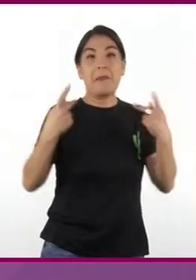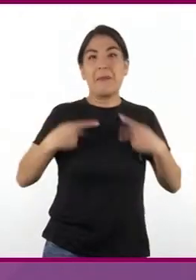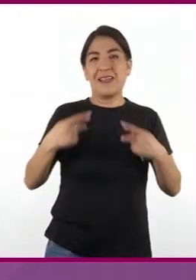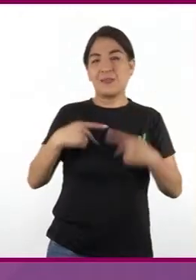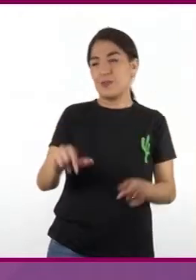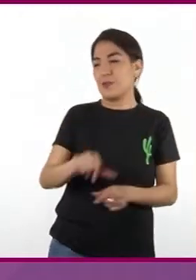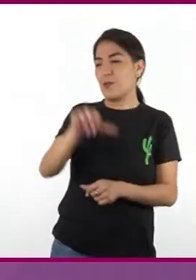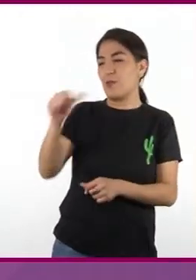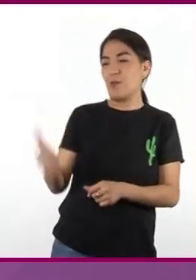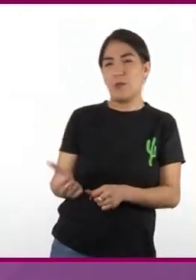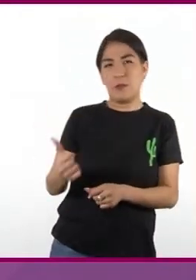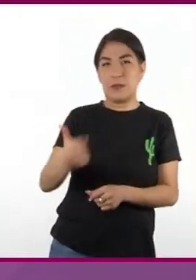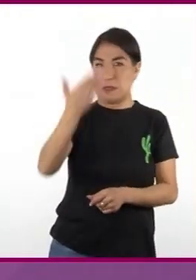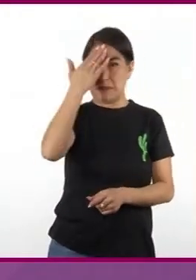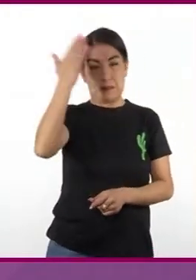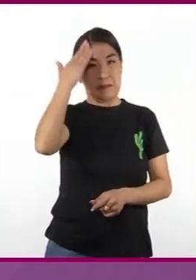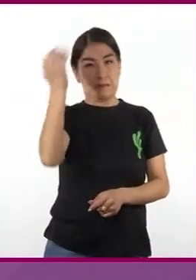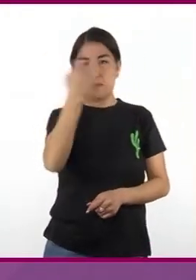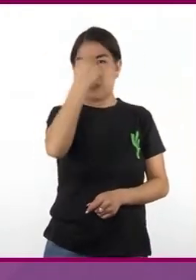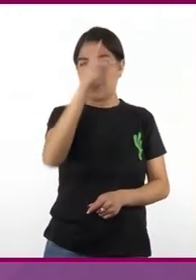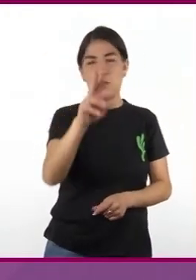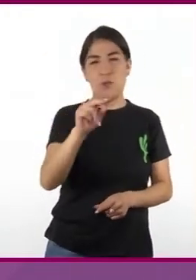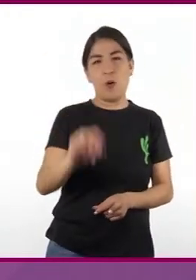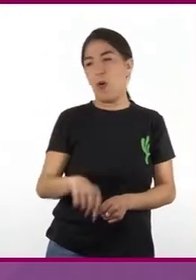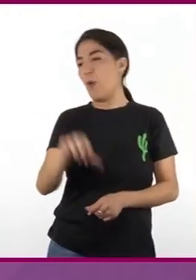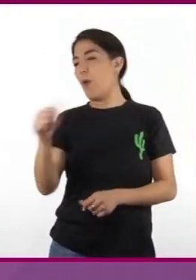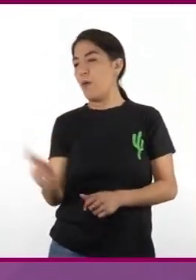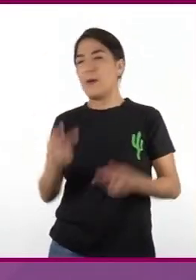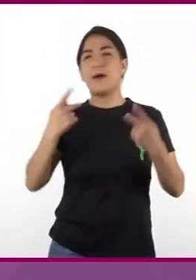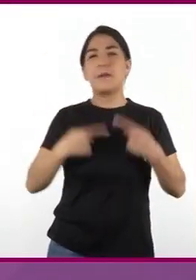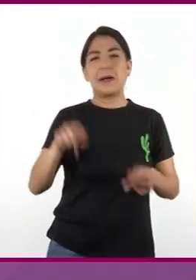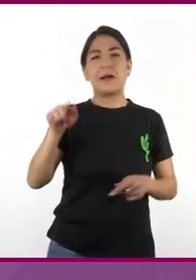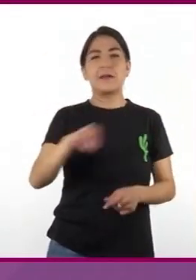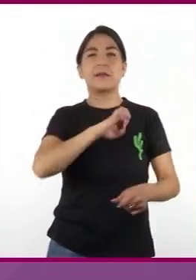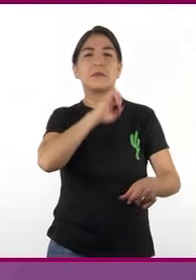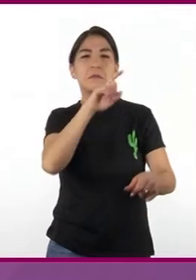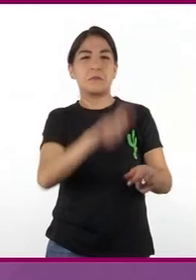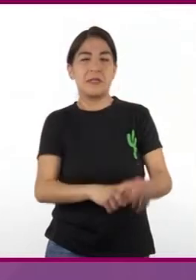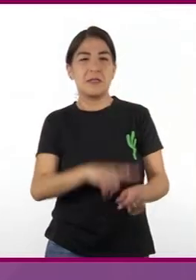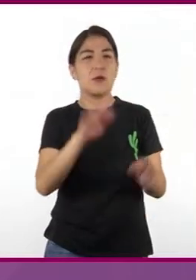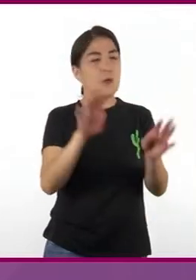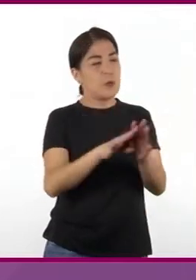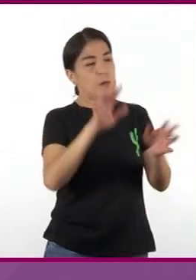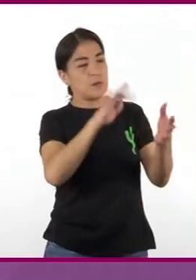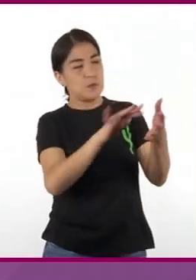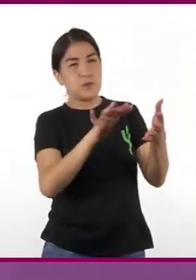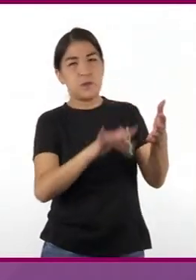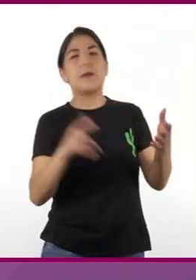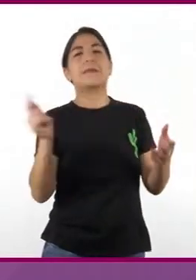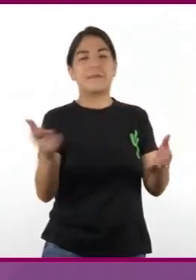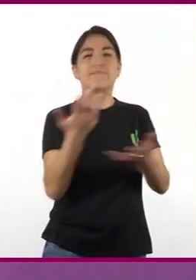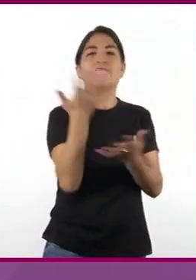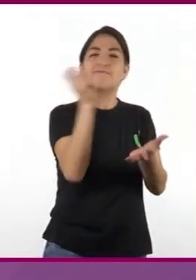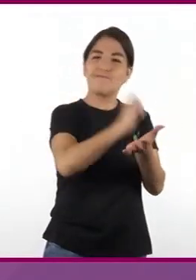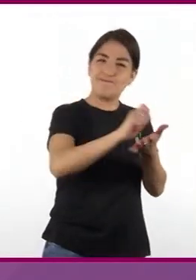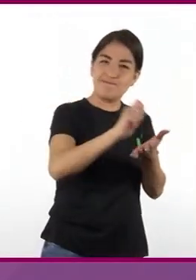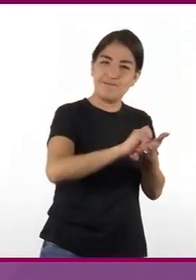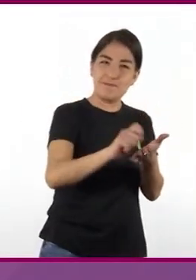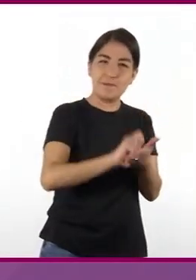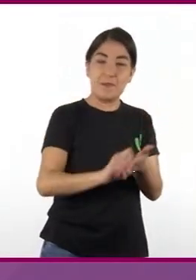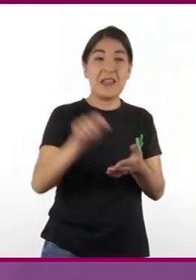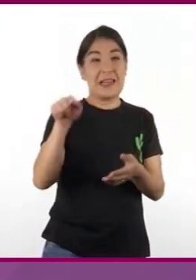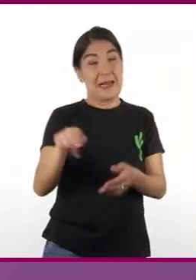persona, generalmente un especialista en la obra y el autor que presenta. Son relativamente